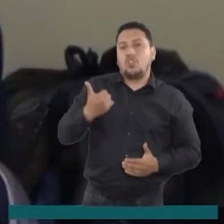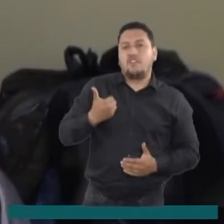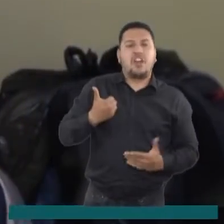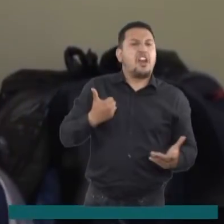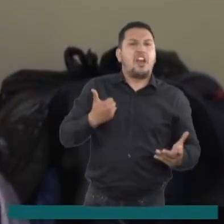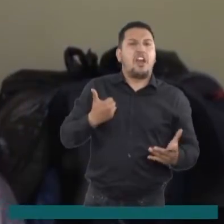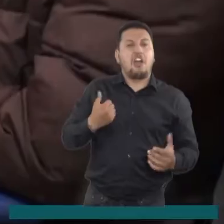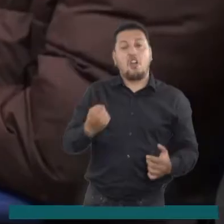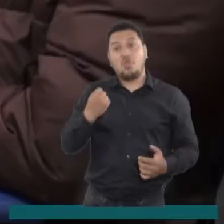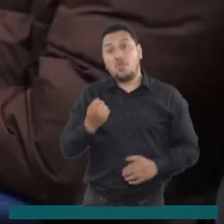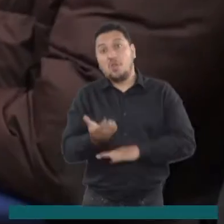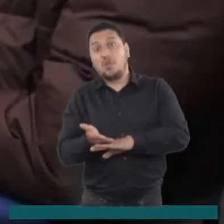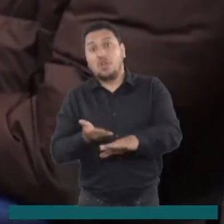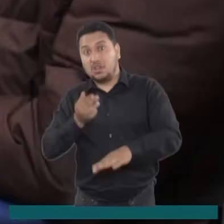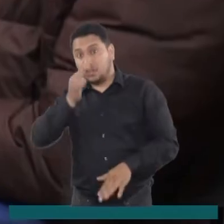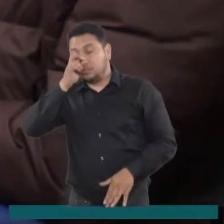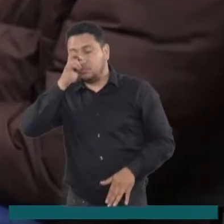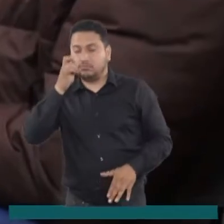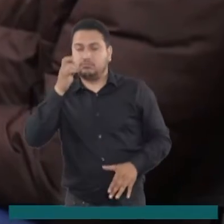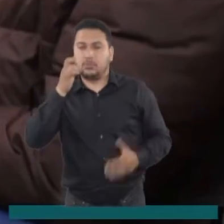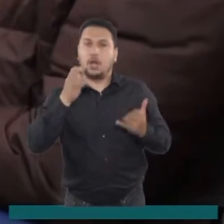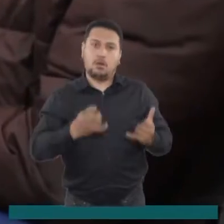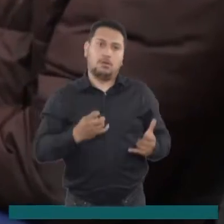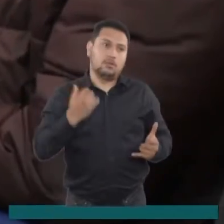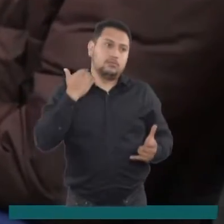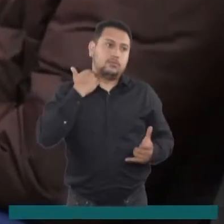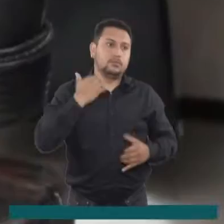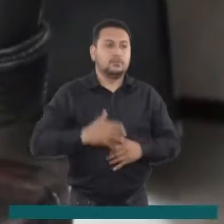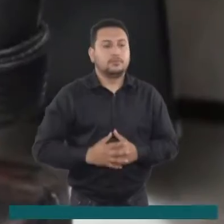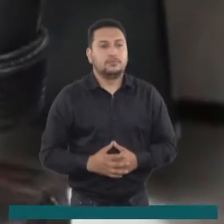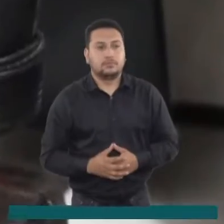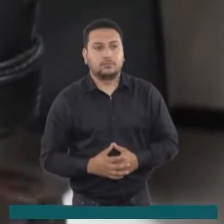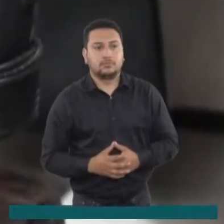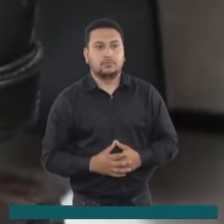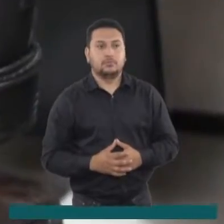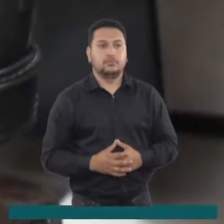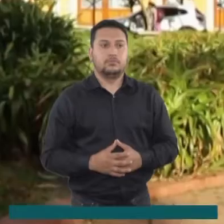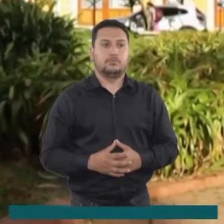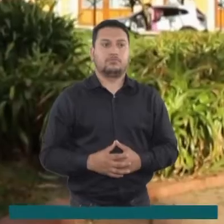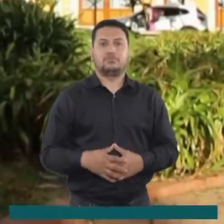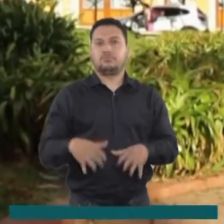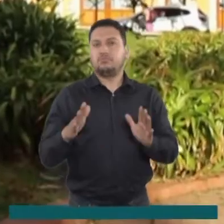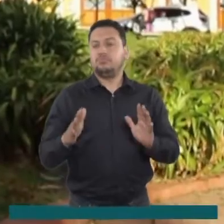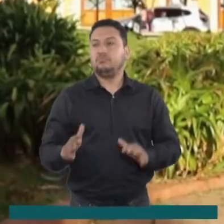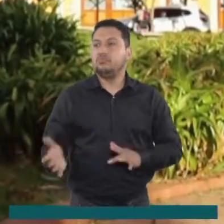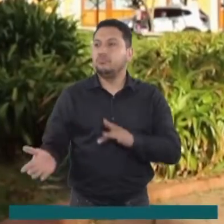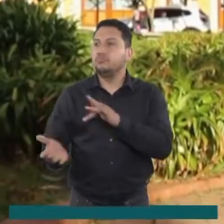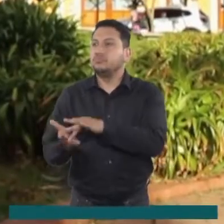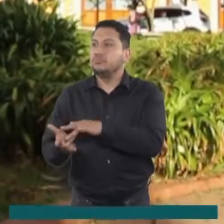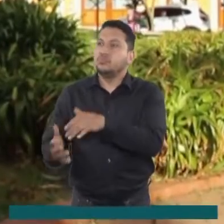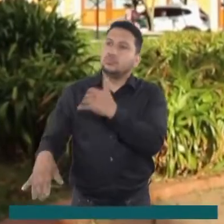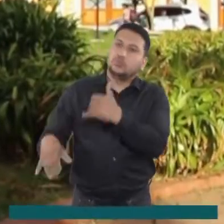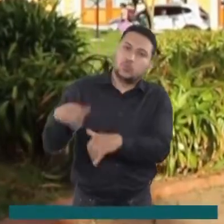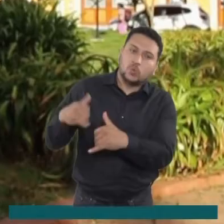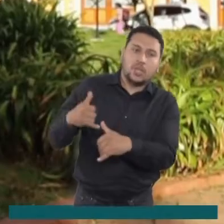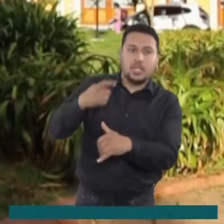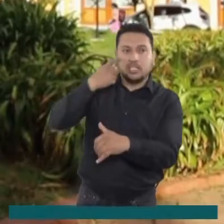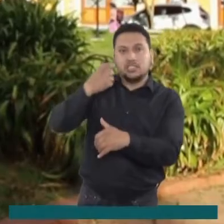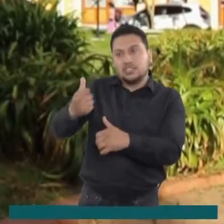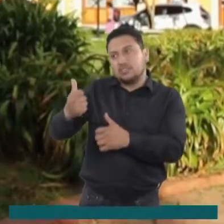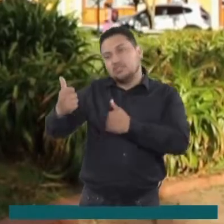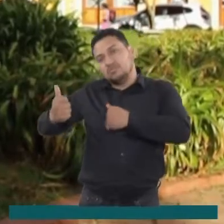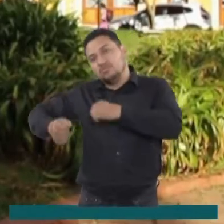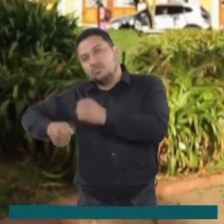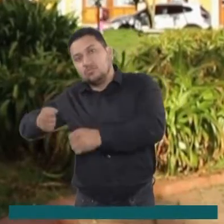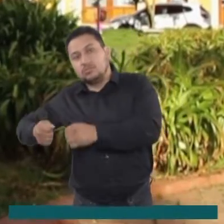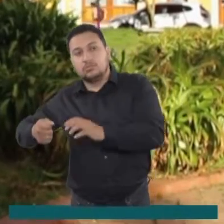de Protección de la Infancia y la Adolescencia no era tan fuerte como lo es ahora. Lo que hace un niño, pues jugar, pasarla